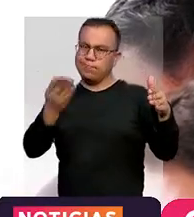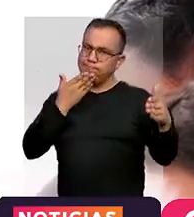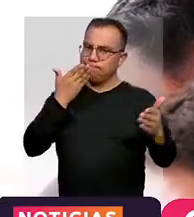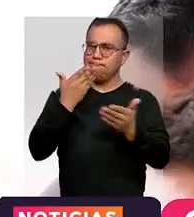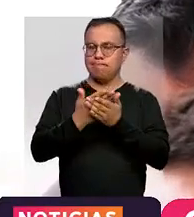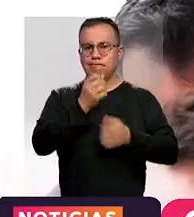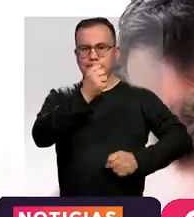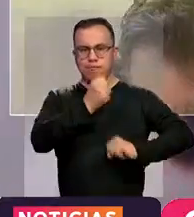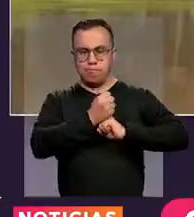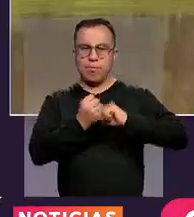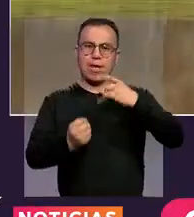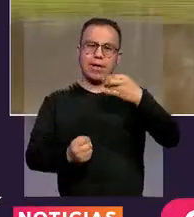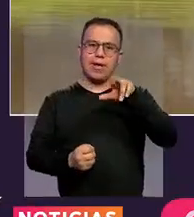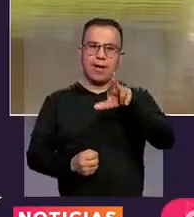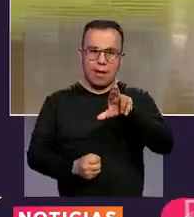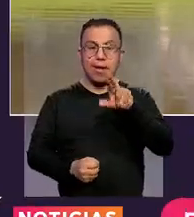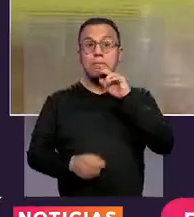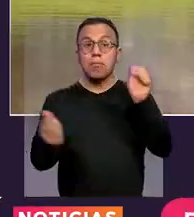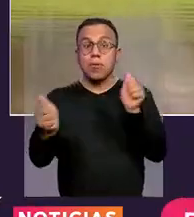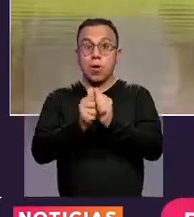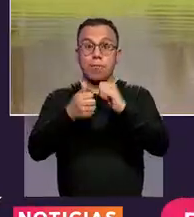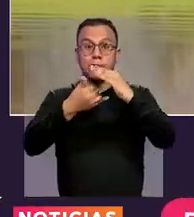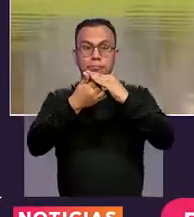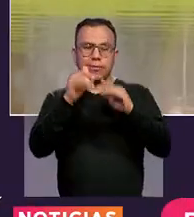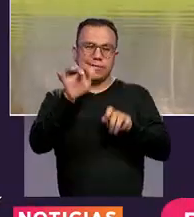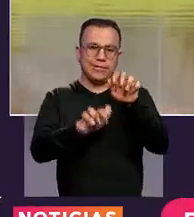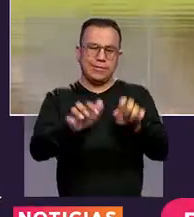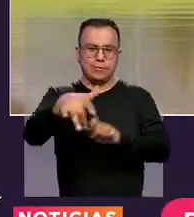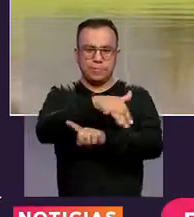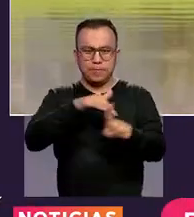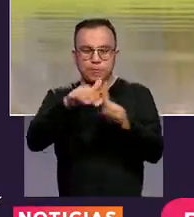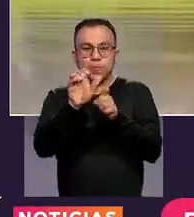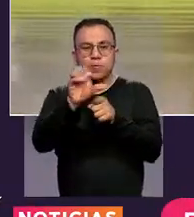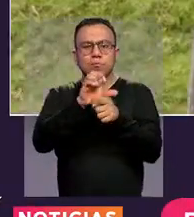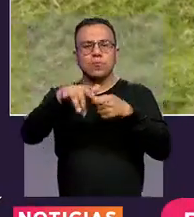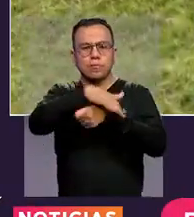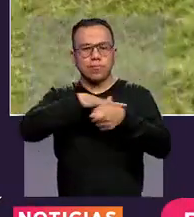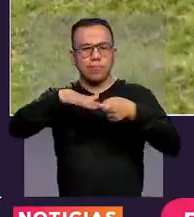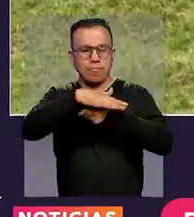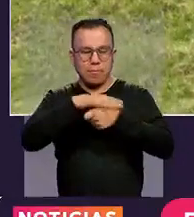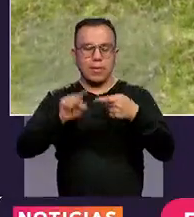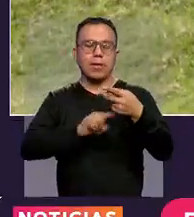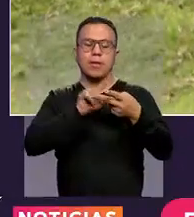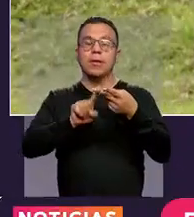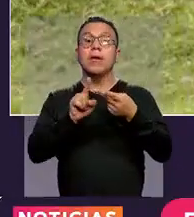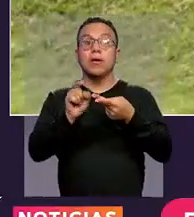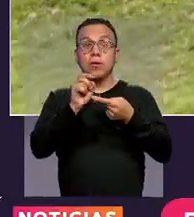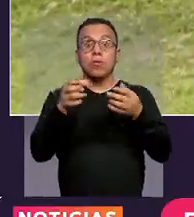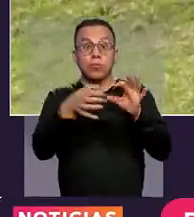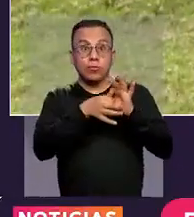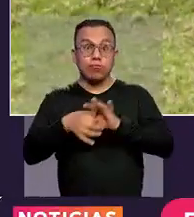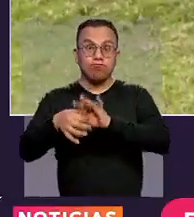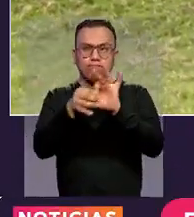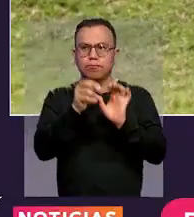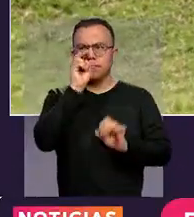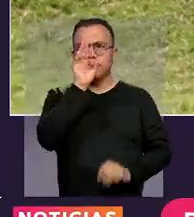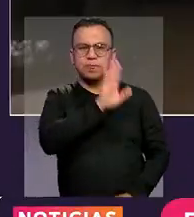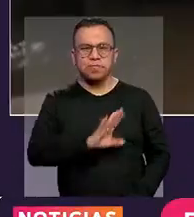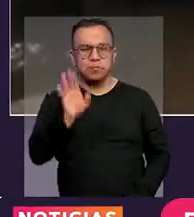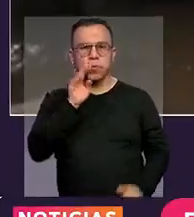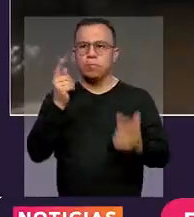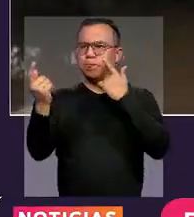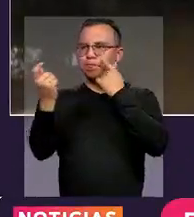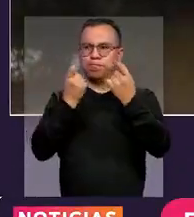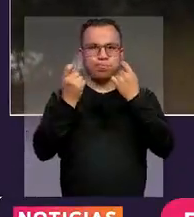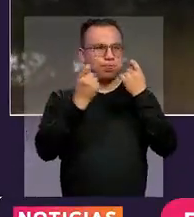al apoyo de la CAR en compañía del IDEAM, Secretaría de Ambiente de Cundinamarca, también con la Unidad Nacional, para poder hacer un